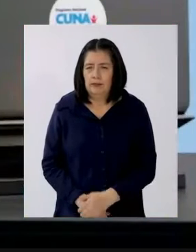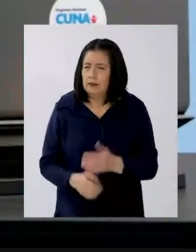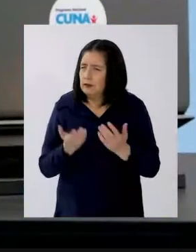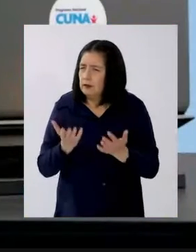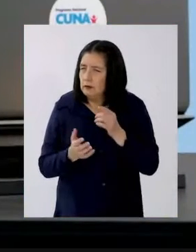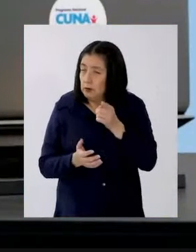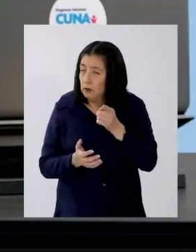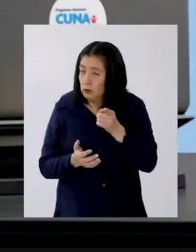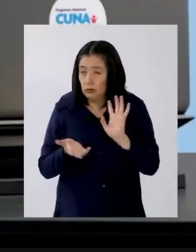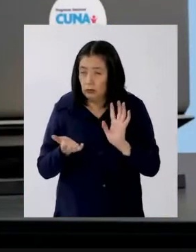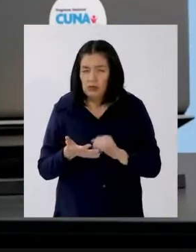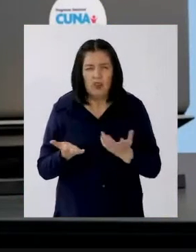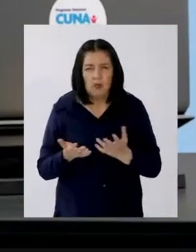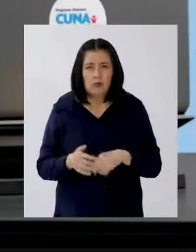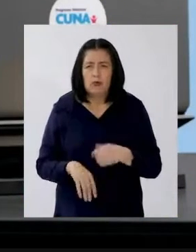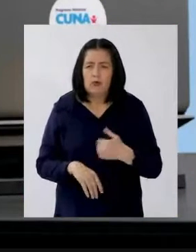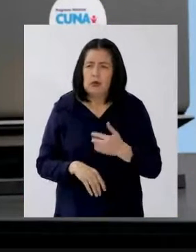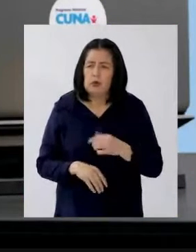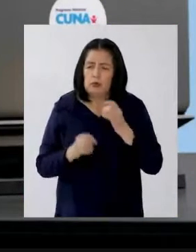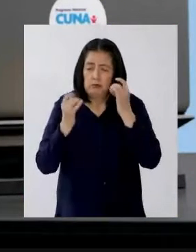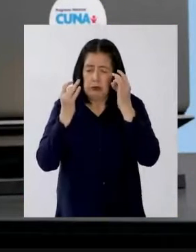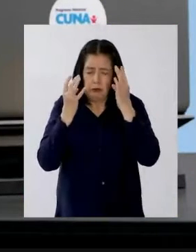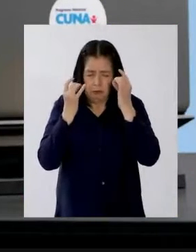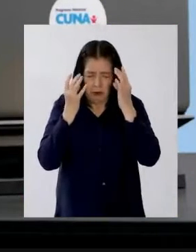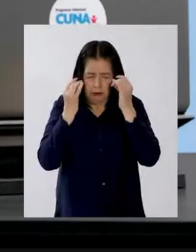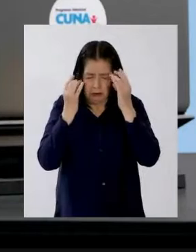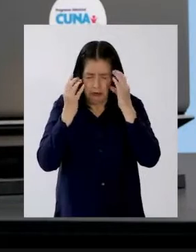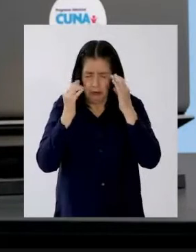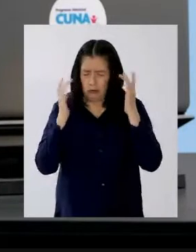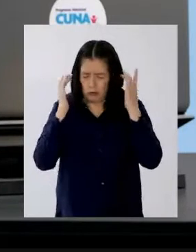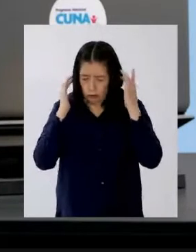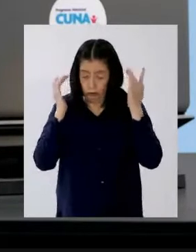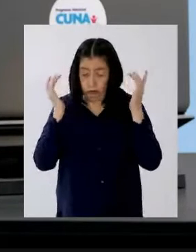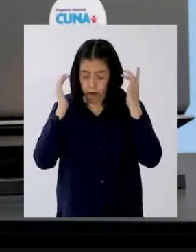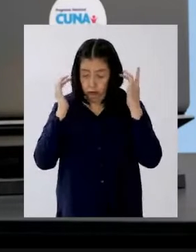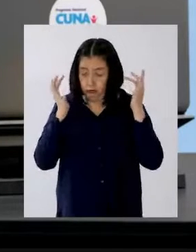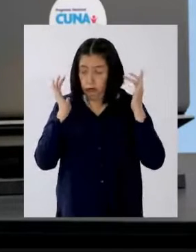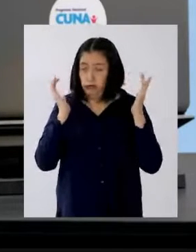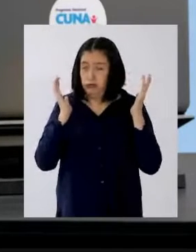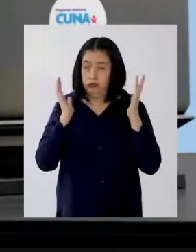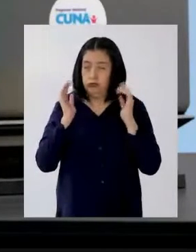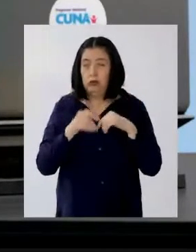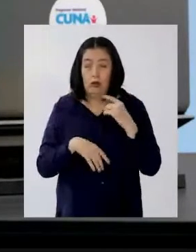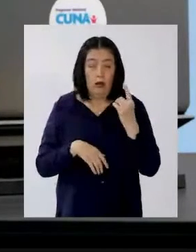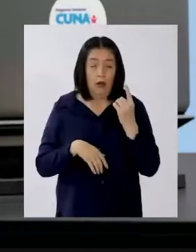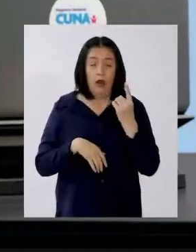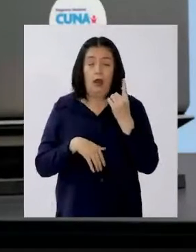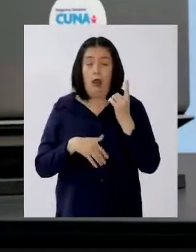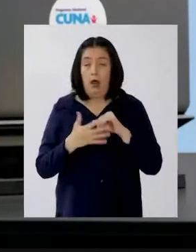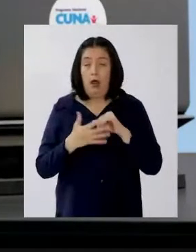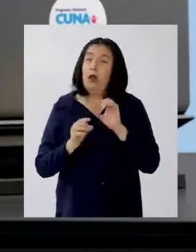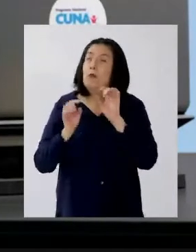Si presentas síntomas como intenso dolor de cabeza, zumbidos o ruidos en los oídos, mareos,